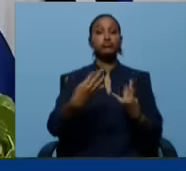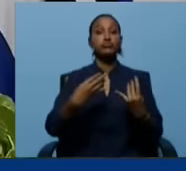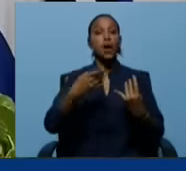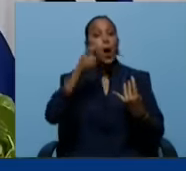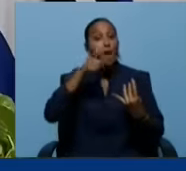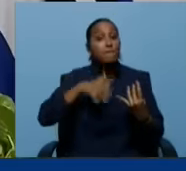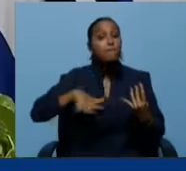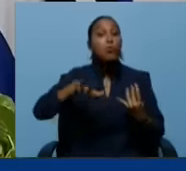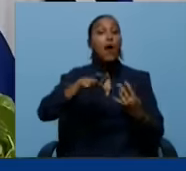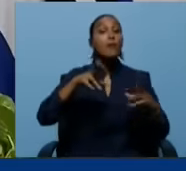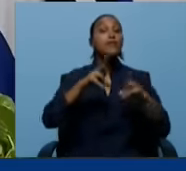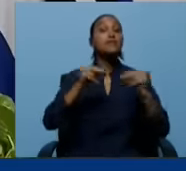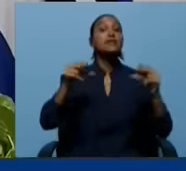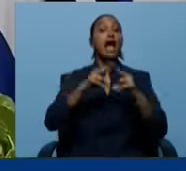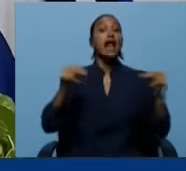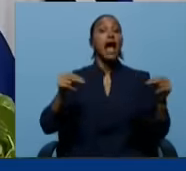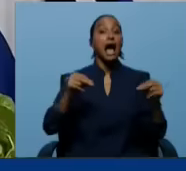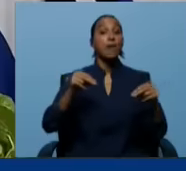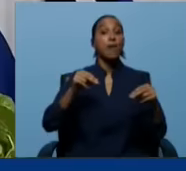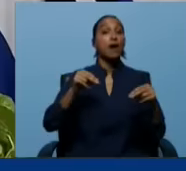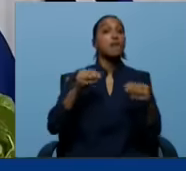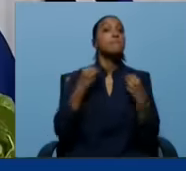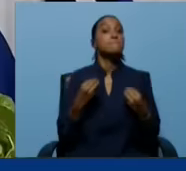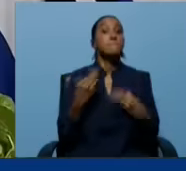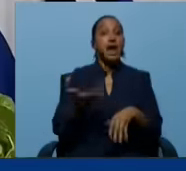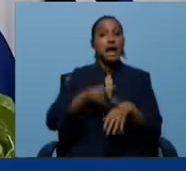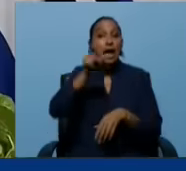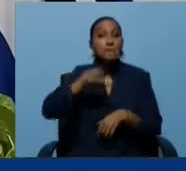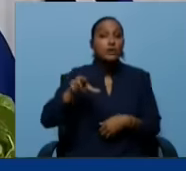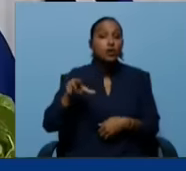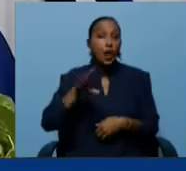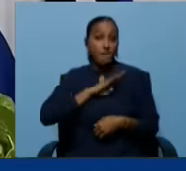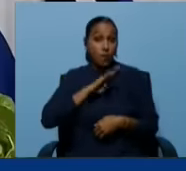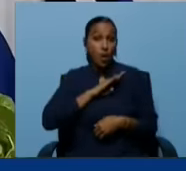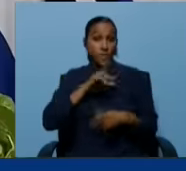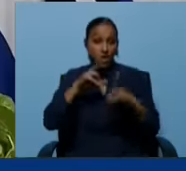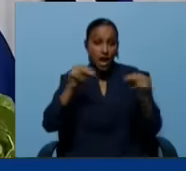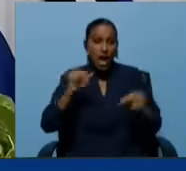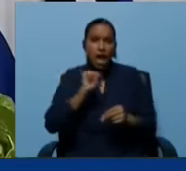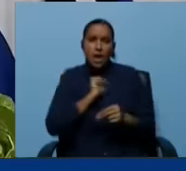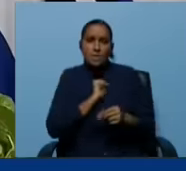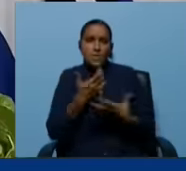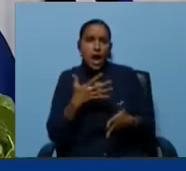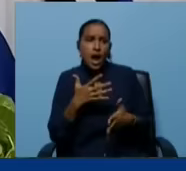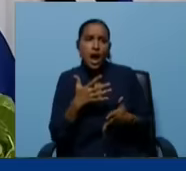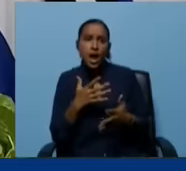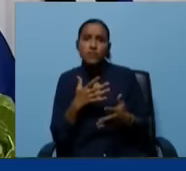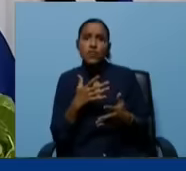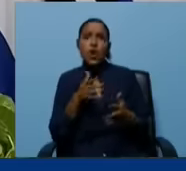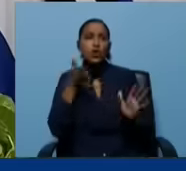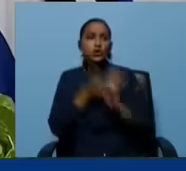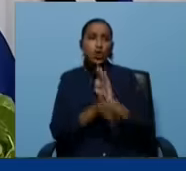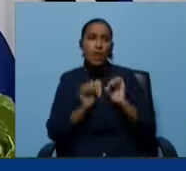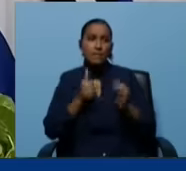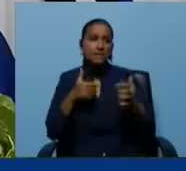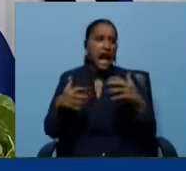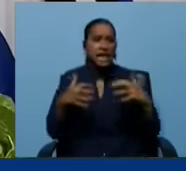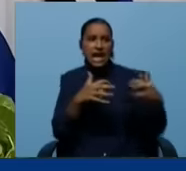para que los pueblos se aterroricen y no sigan peleando contra los yanquis.